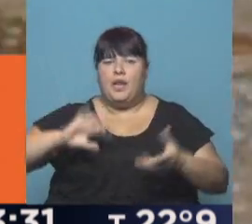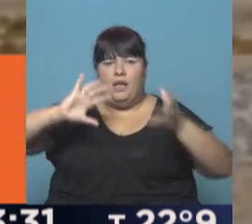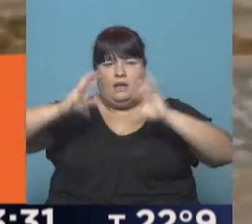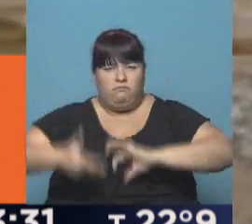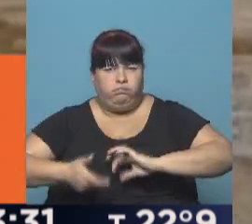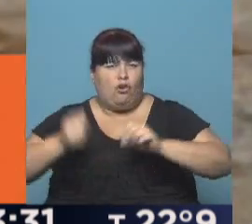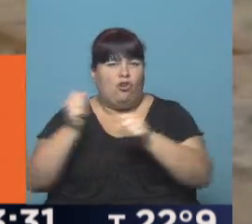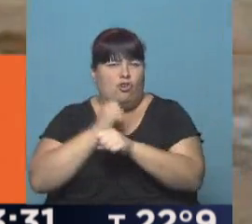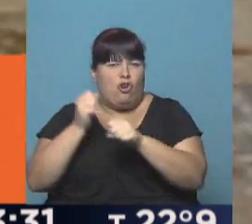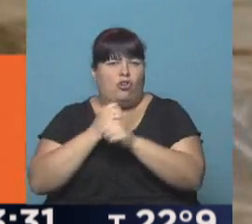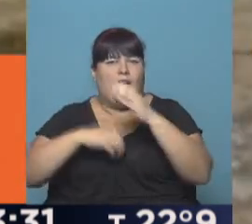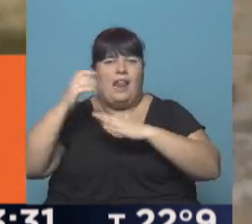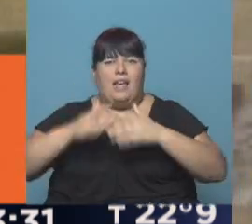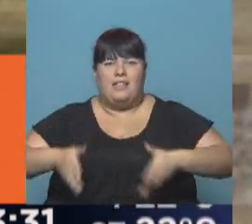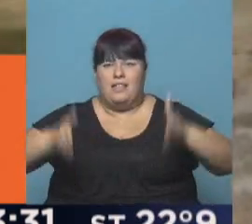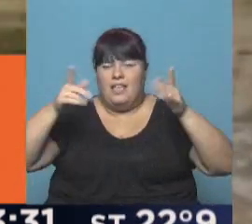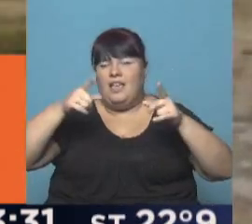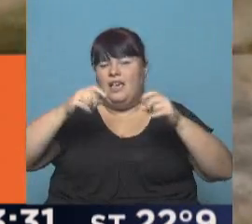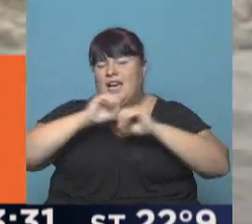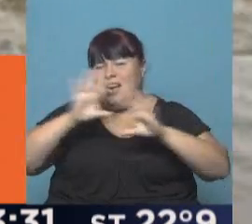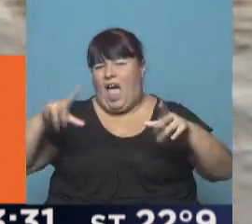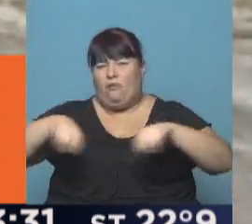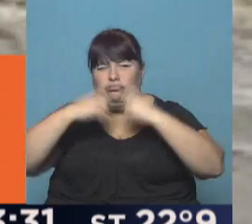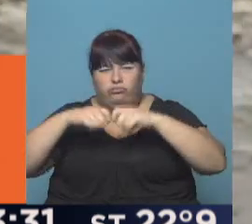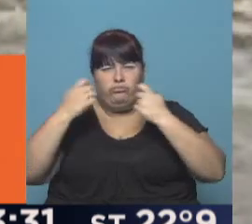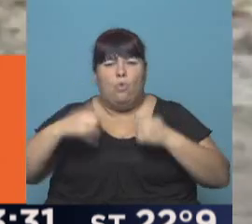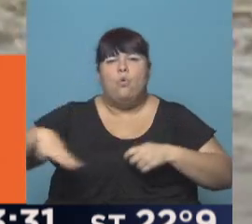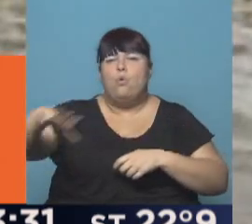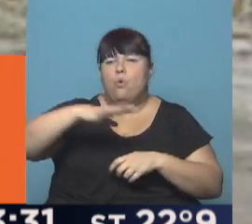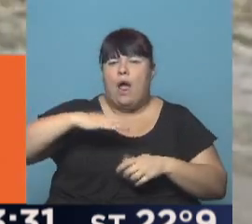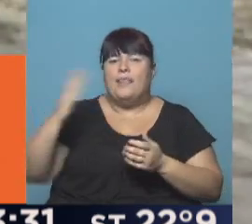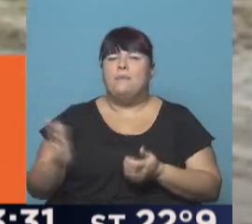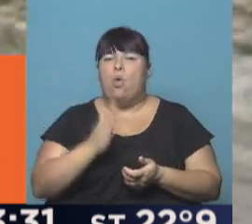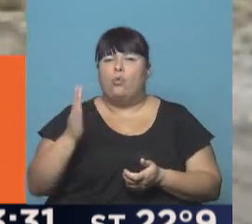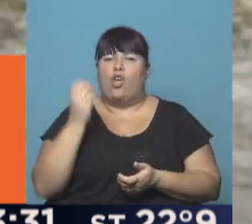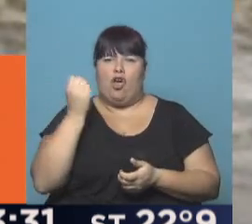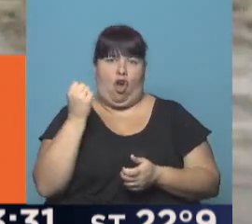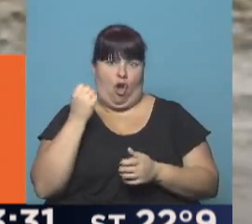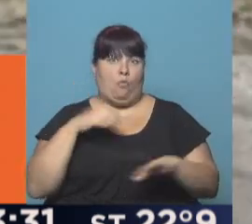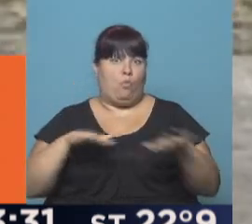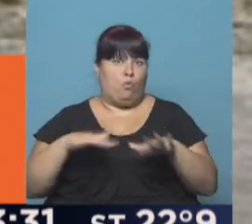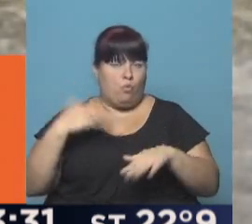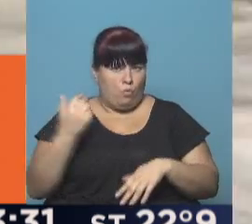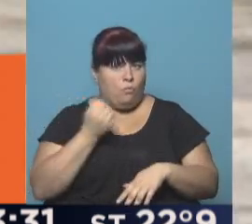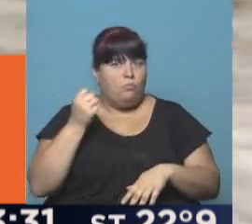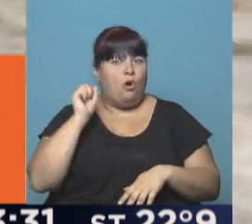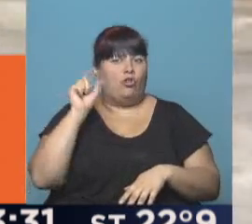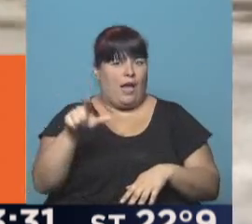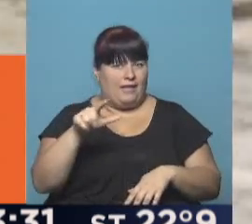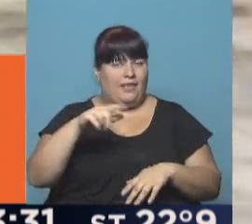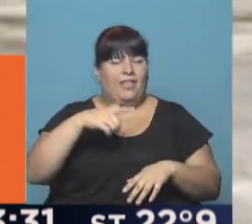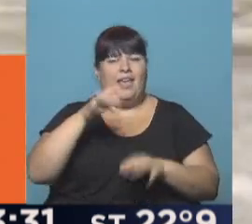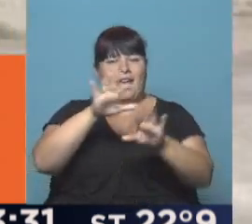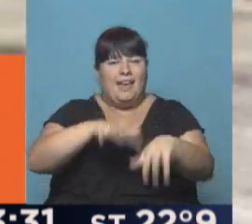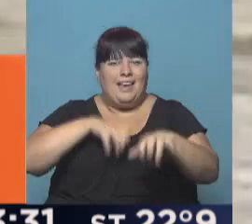de gran parte de la infraestructura y graves daños en un sector productivo y económicamente muy importante en la